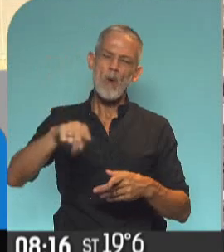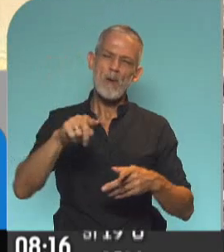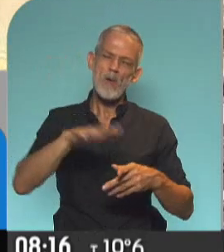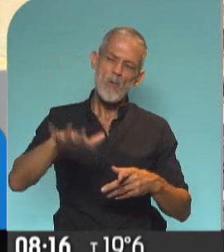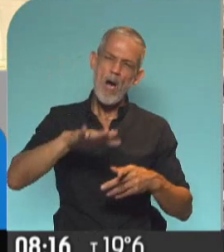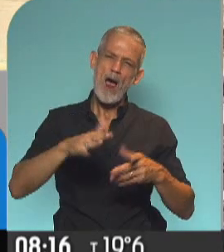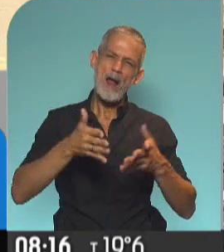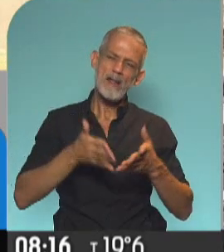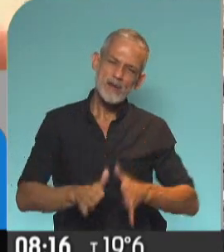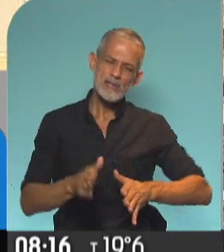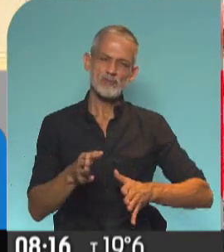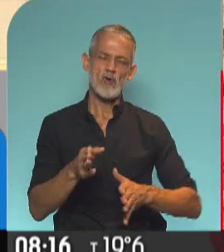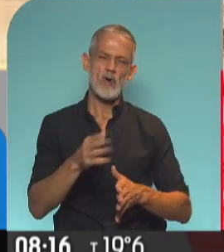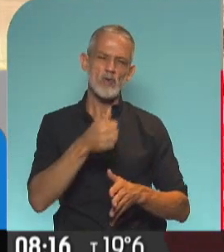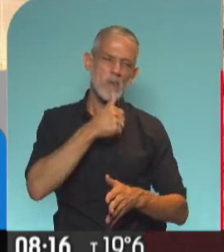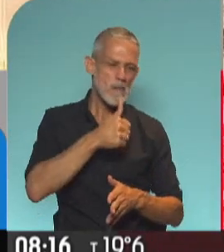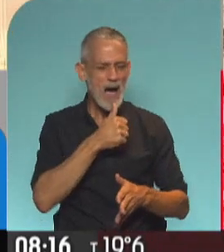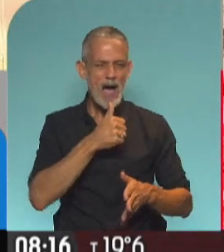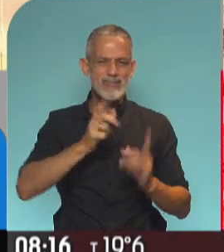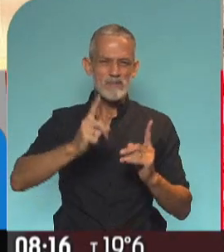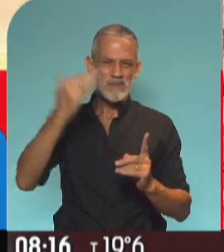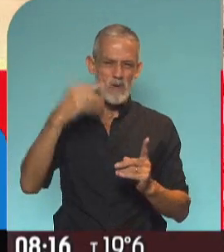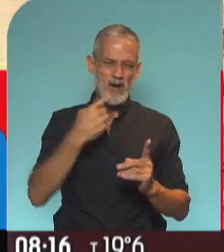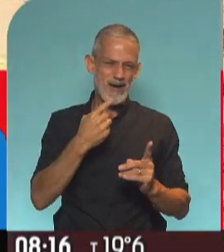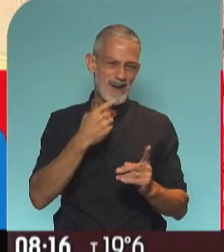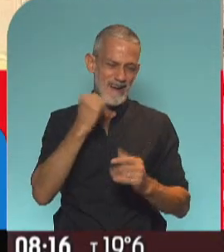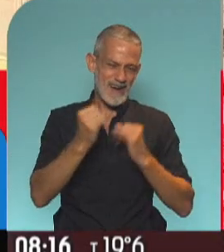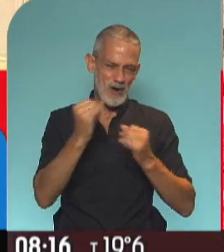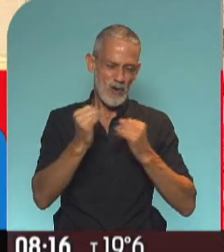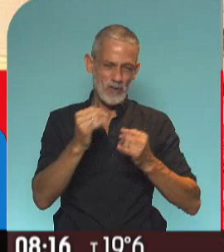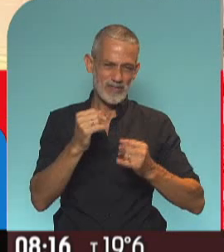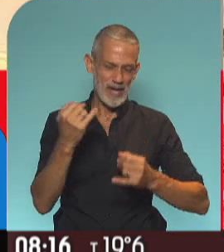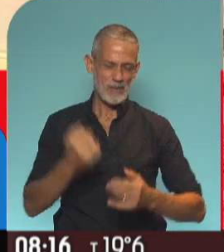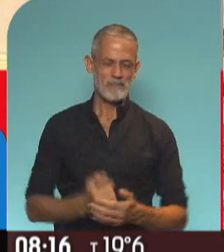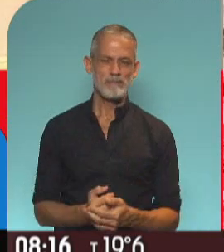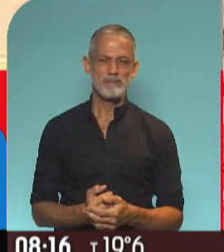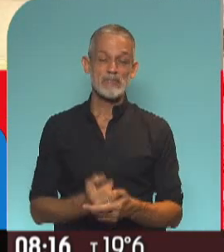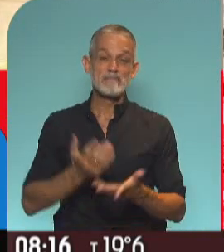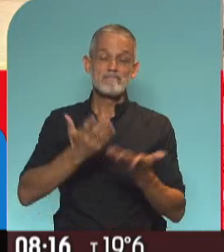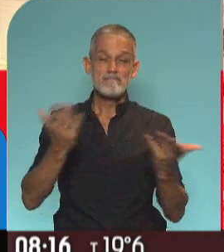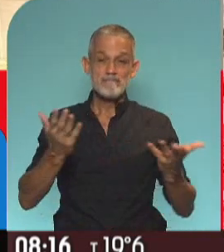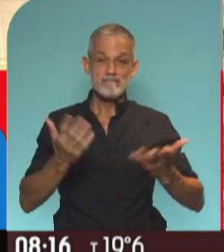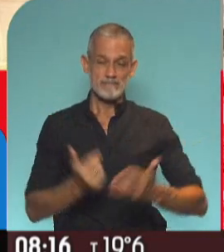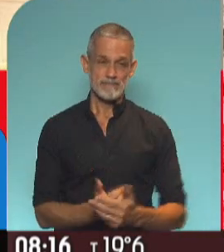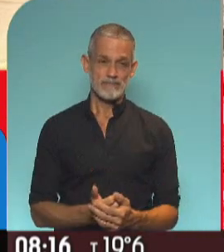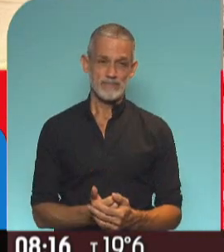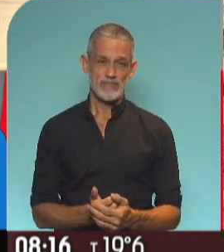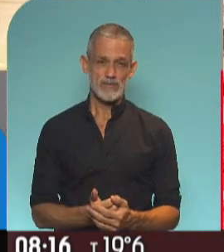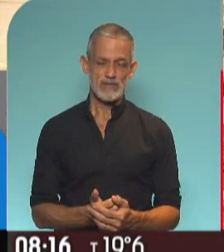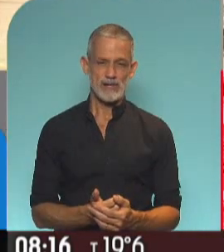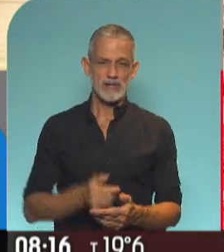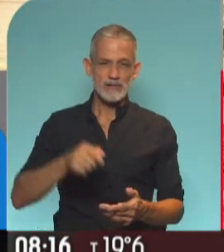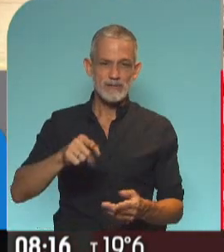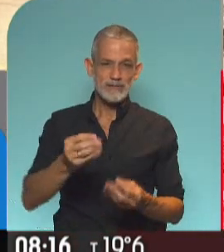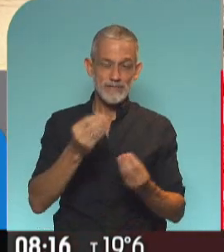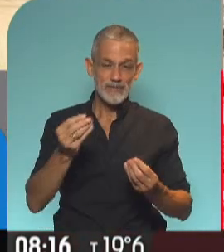a mi pago, tomarse un mate, como acaba diciéndole a alguien en estos días. Pero bueno, ahí también depende de las